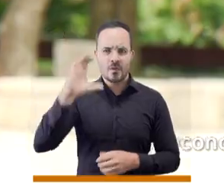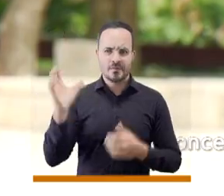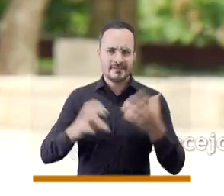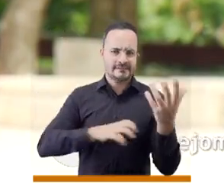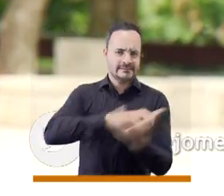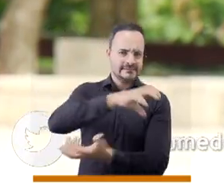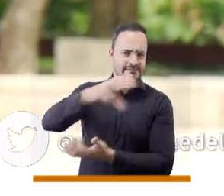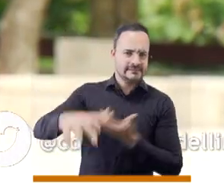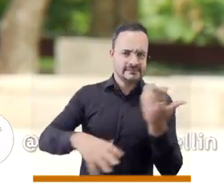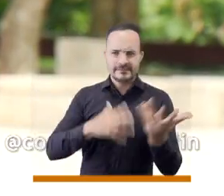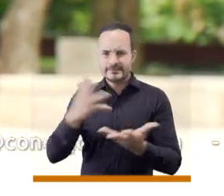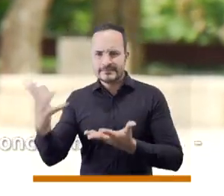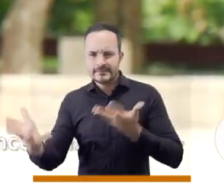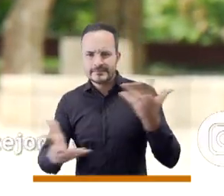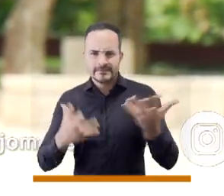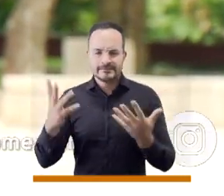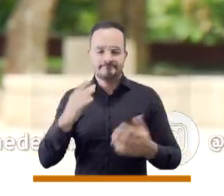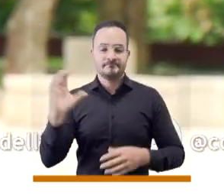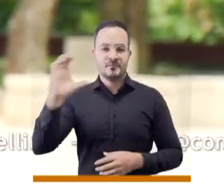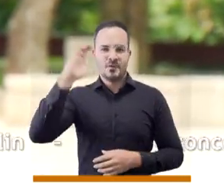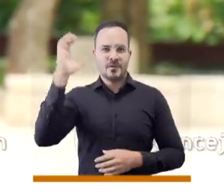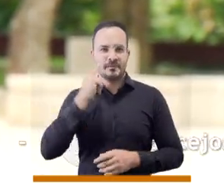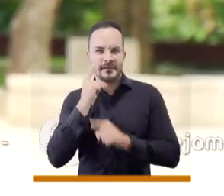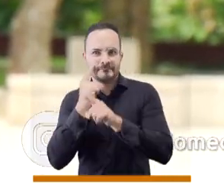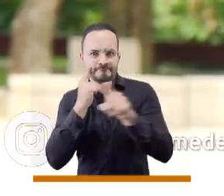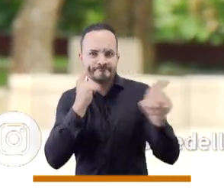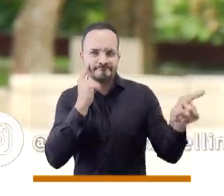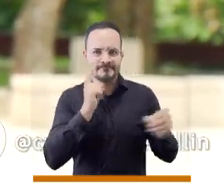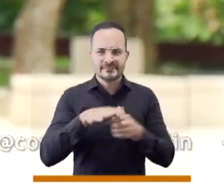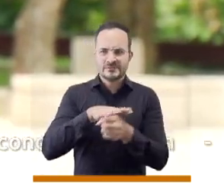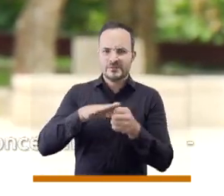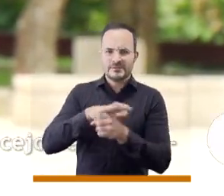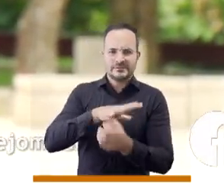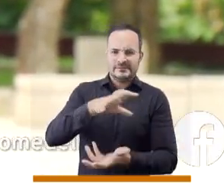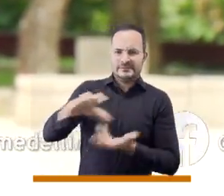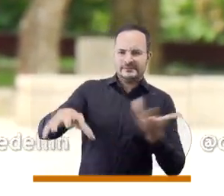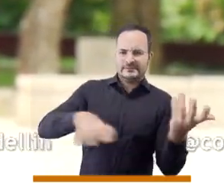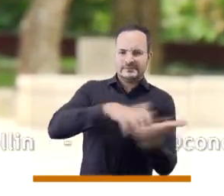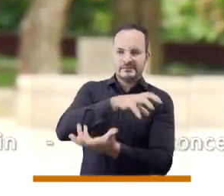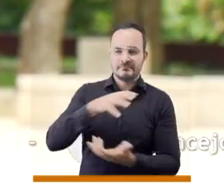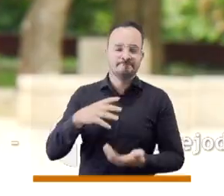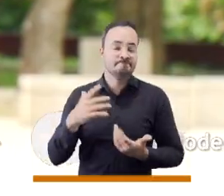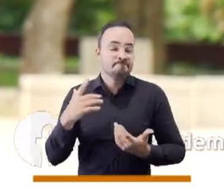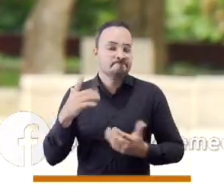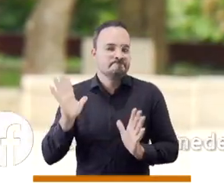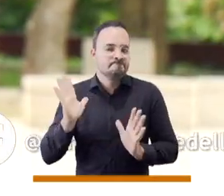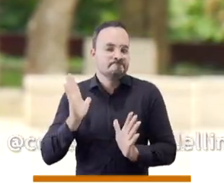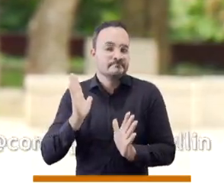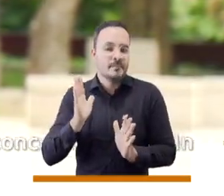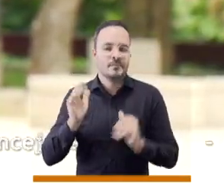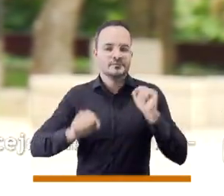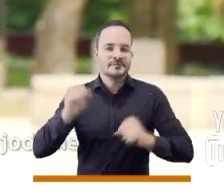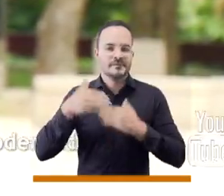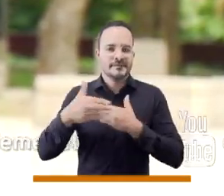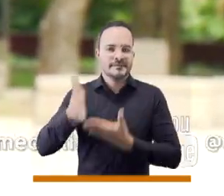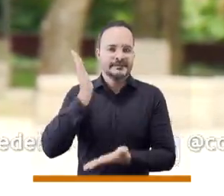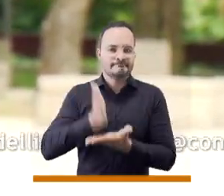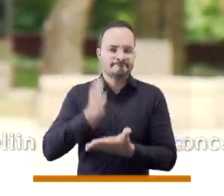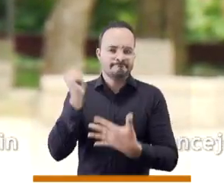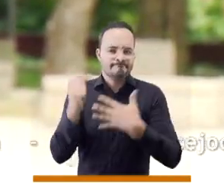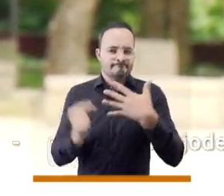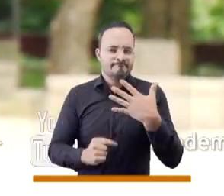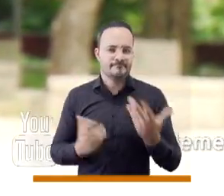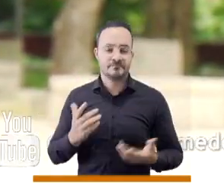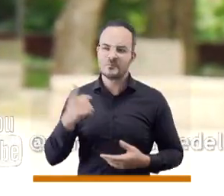nacional, local y nacional, se ha manifestado que existe un riesgo. ¿Cuáles son esas propuestas